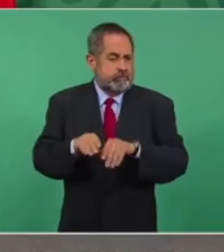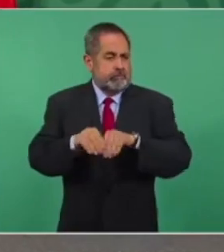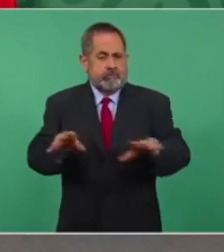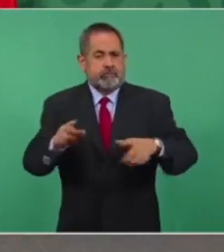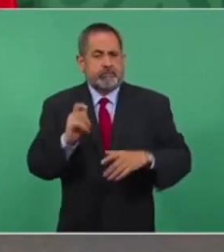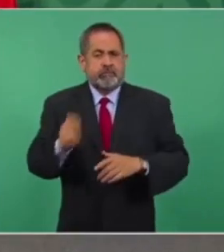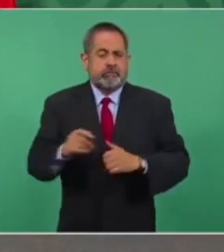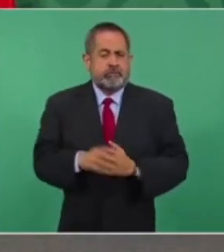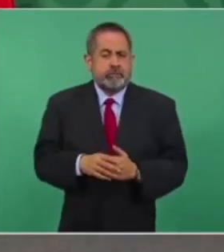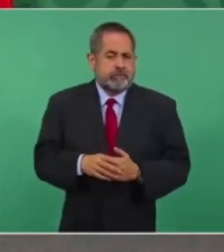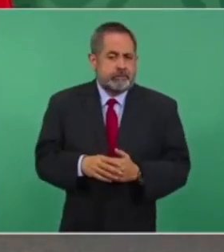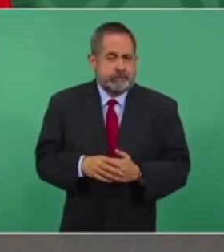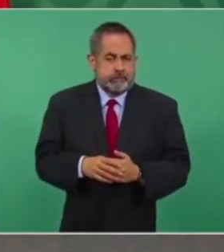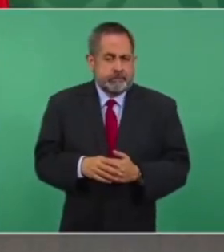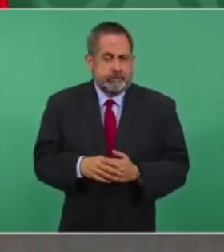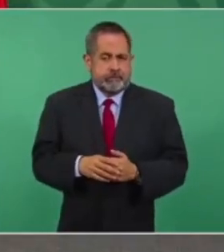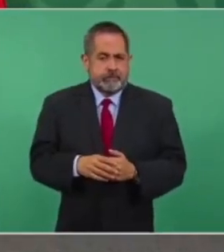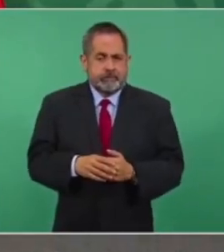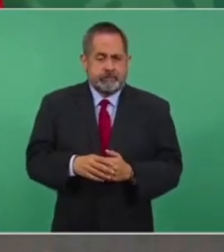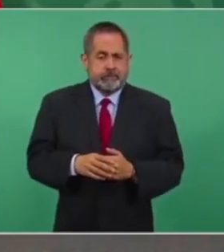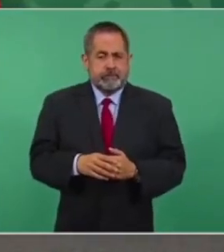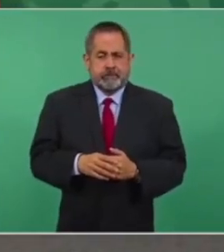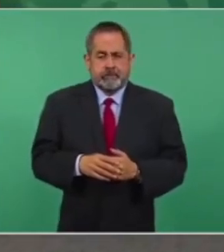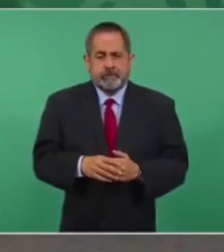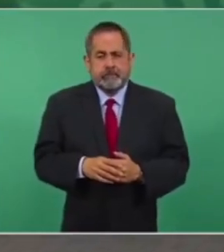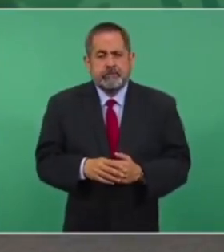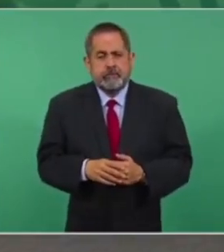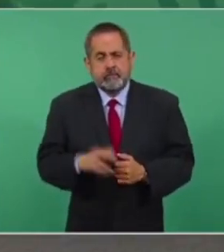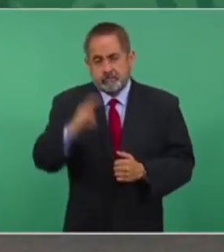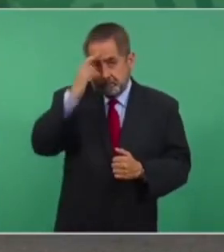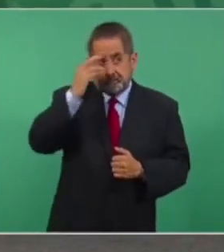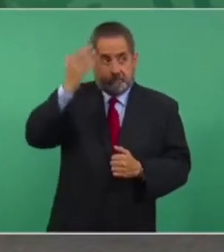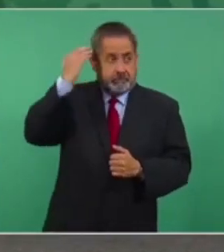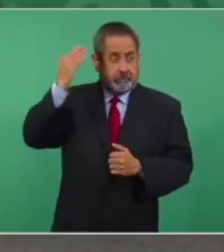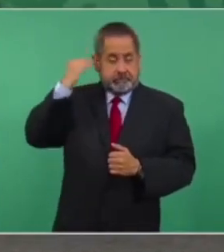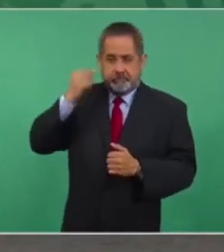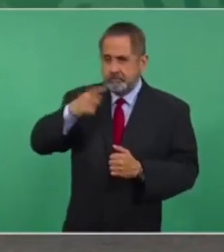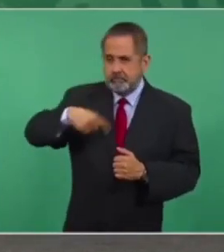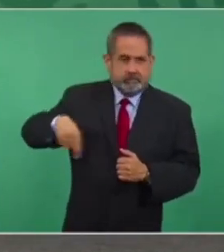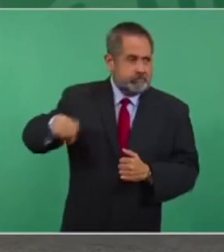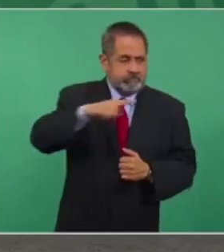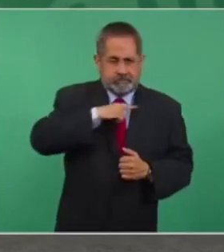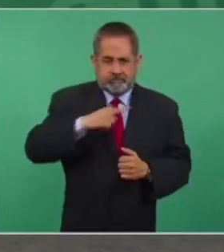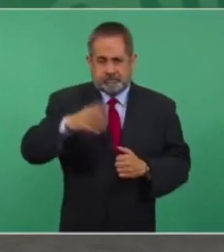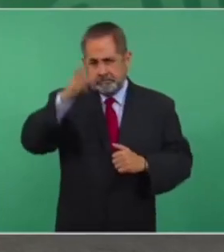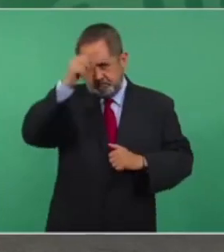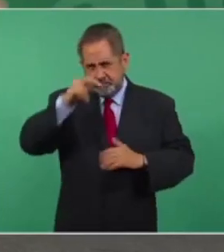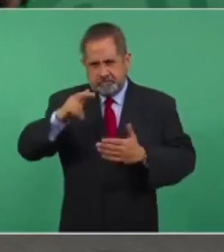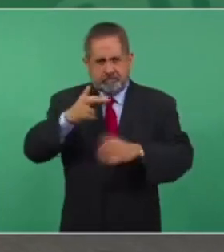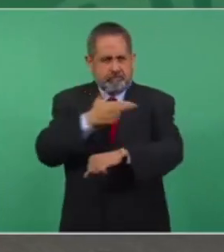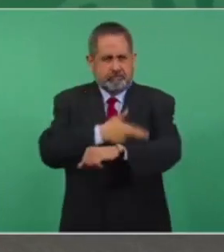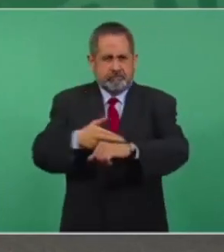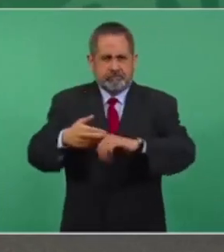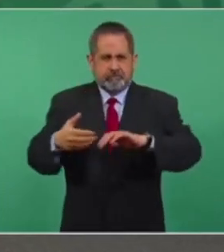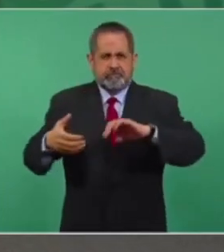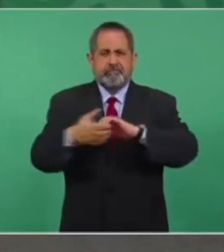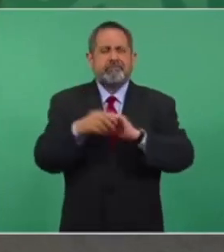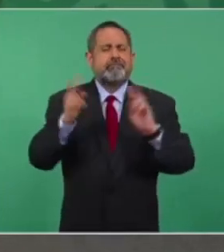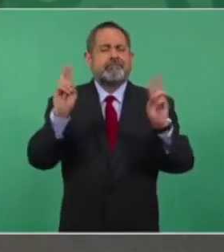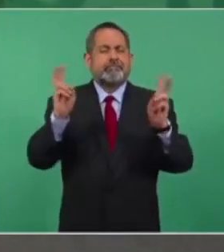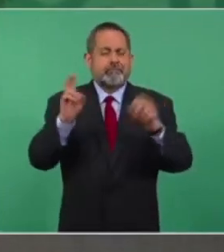Desde que se hizo un acuerdo de coordinación fiscal, que se